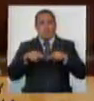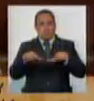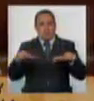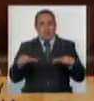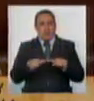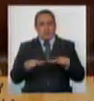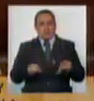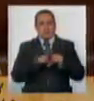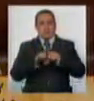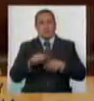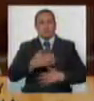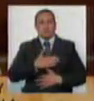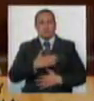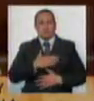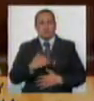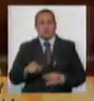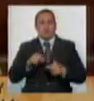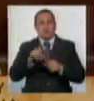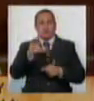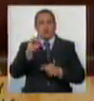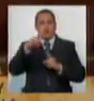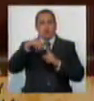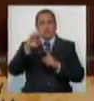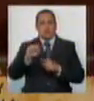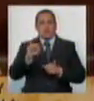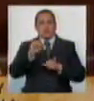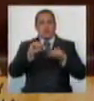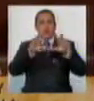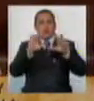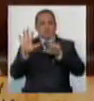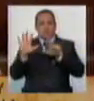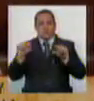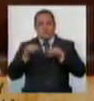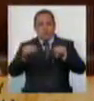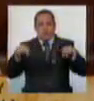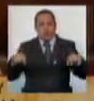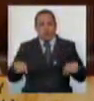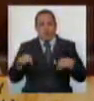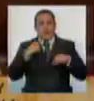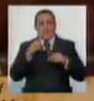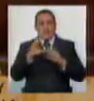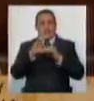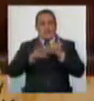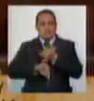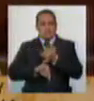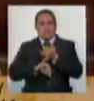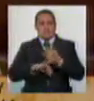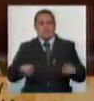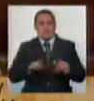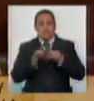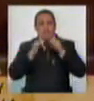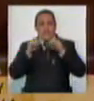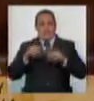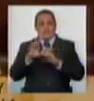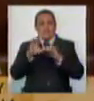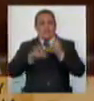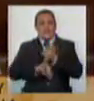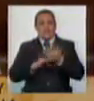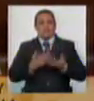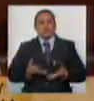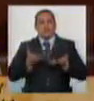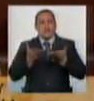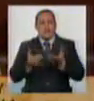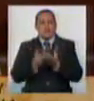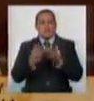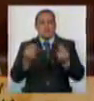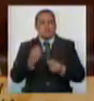logramos recuperar las reservas del lote 88 de Camisea para el consumo nacional. Ese gas nos abastecerá